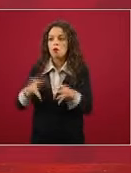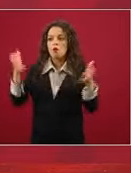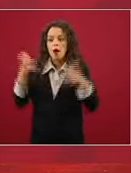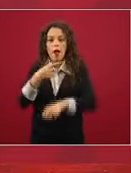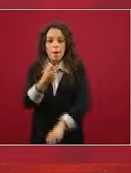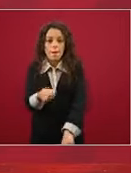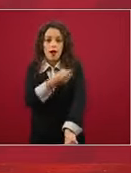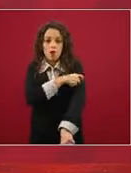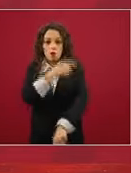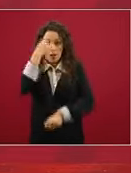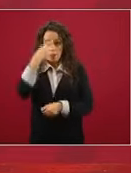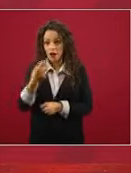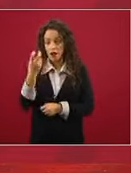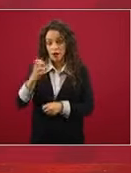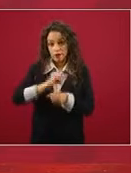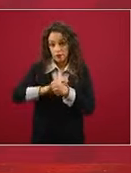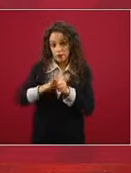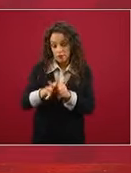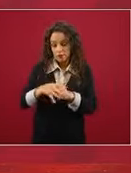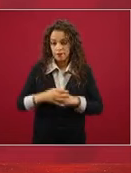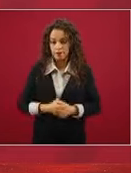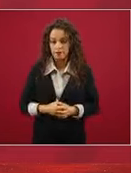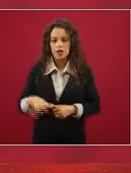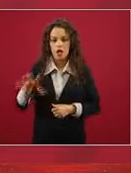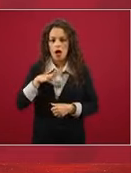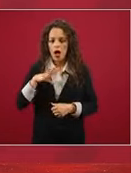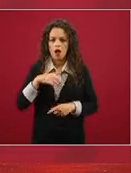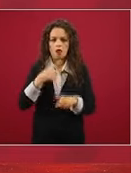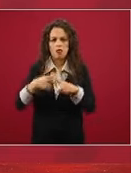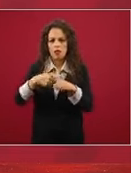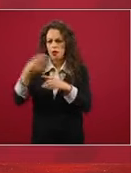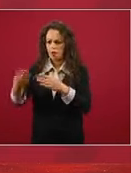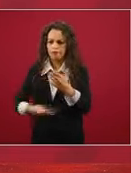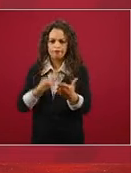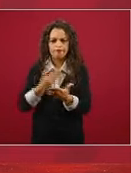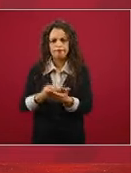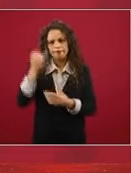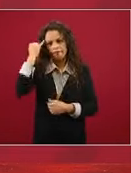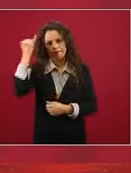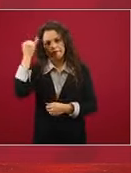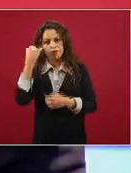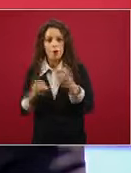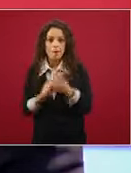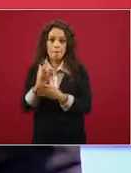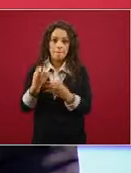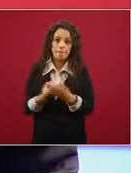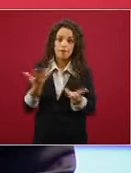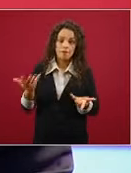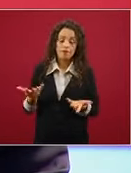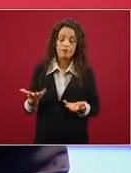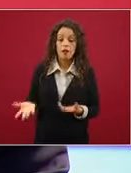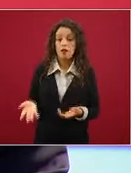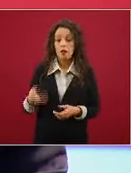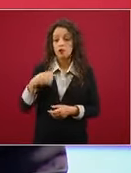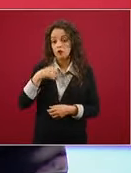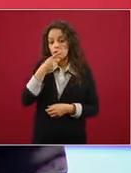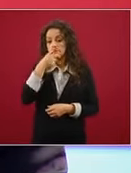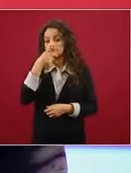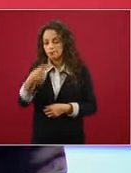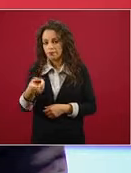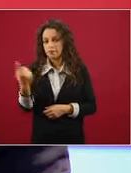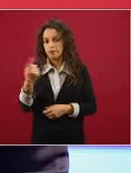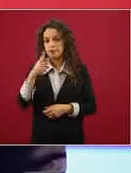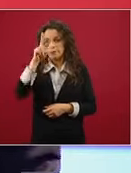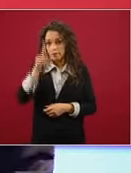distintas iniciativas que existen. Comento que el presidente de la República ha sido enfático en